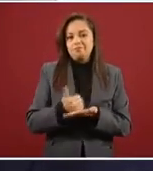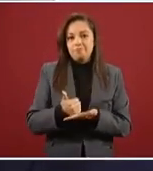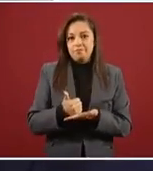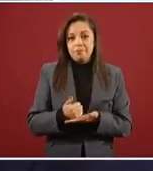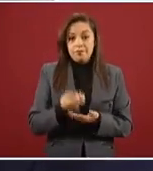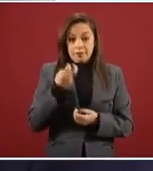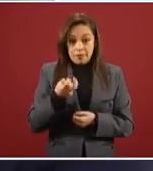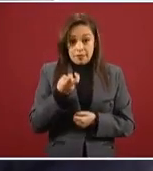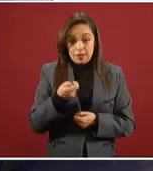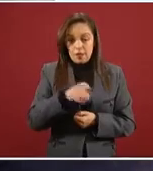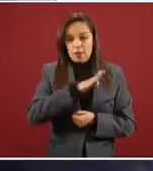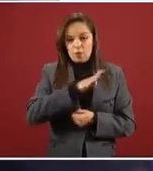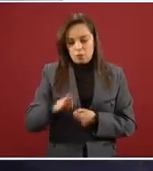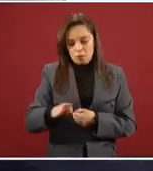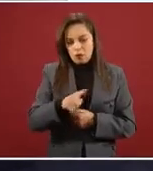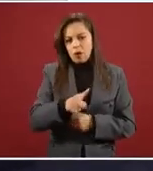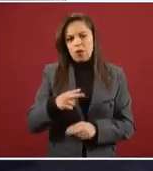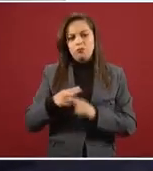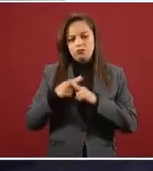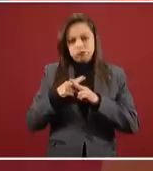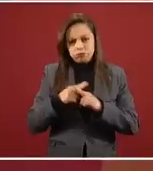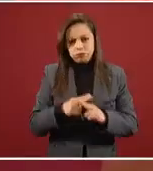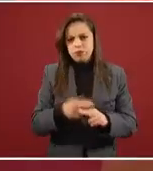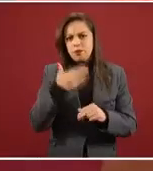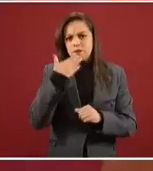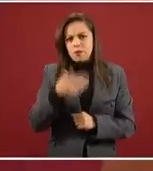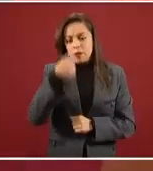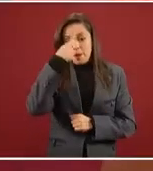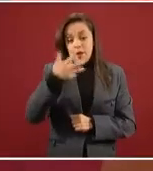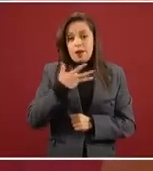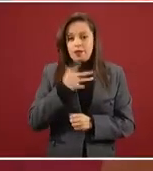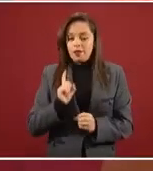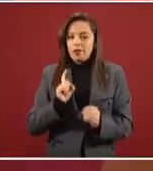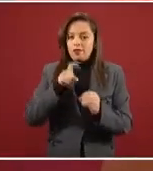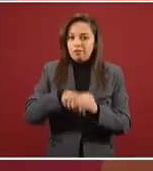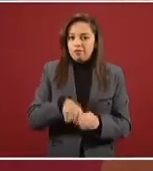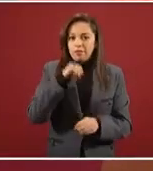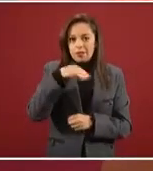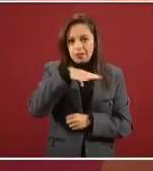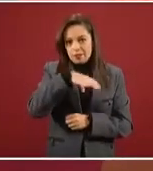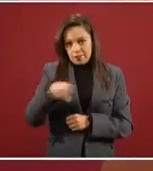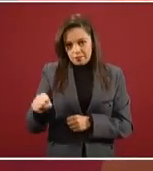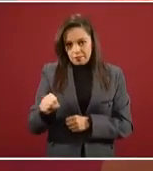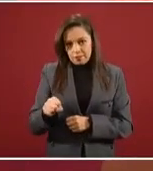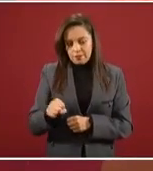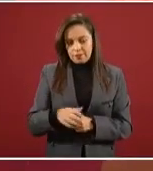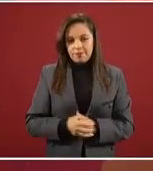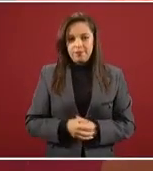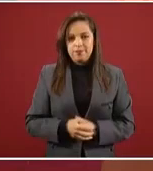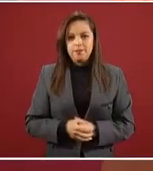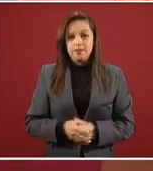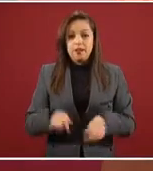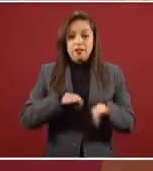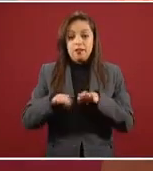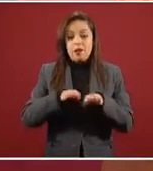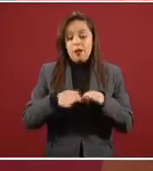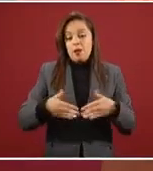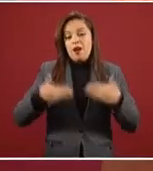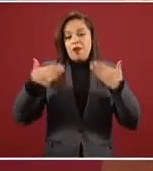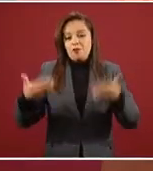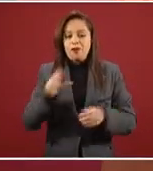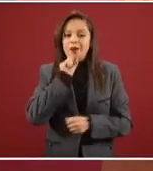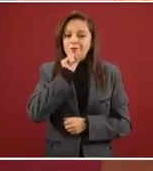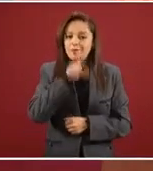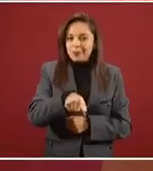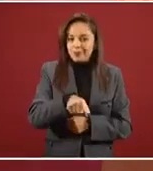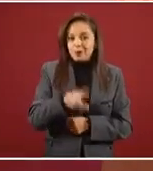la continuidad del aseguramiento de estas personas que entran y salen al mercado laboral. Es decir, hay una parte que también corresponde a